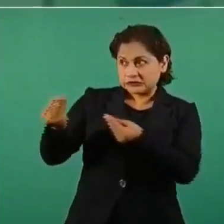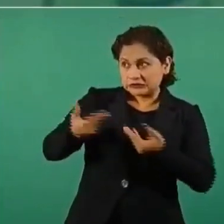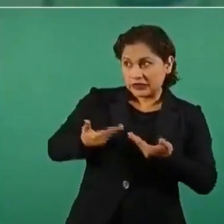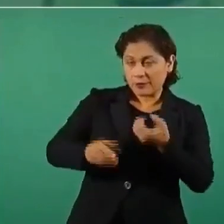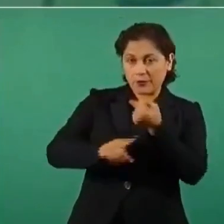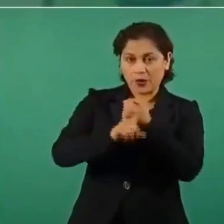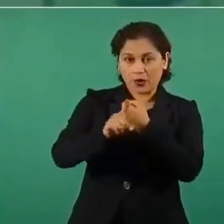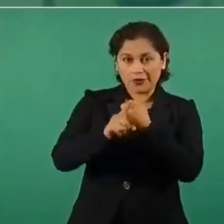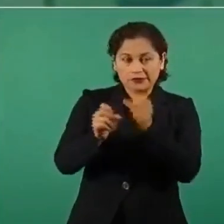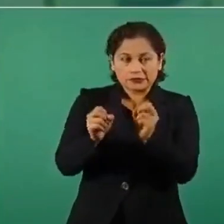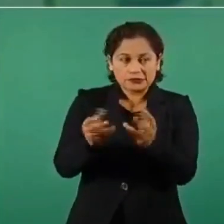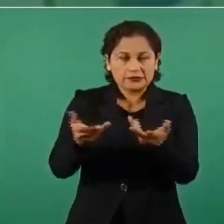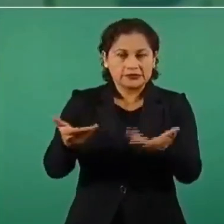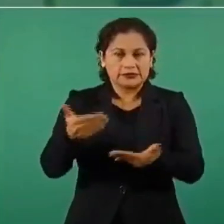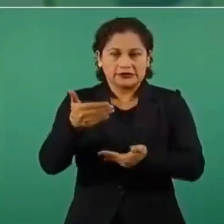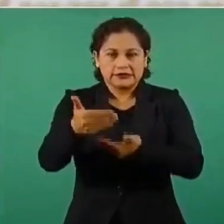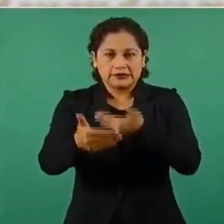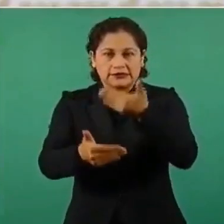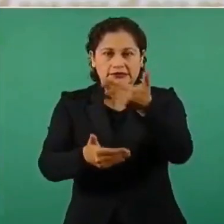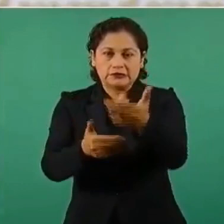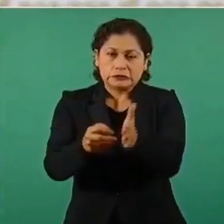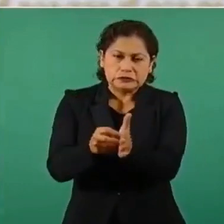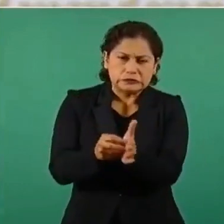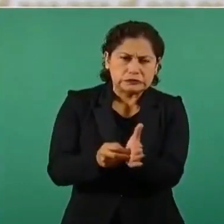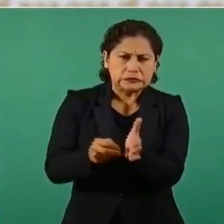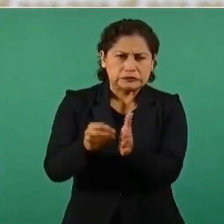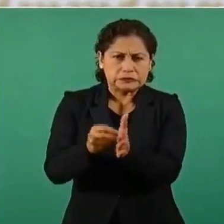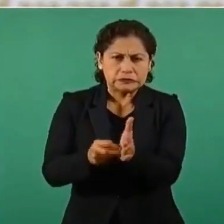y vamos poco a poco avanzando.